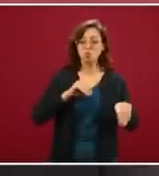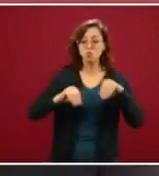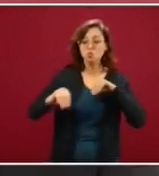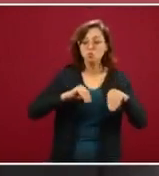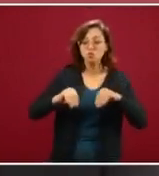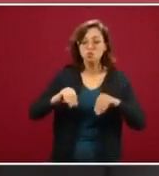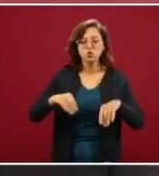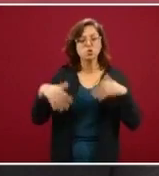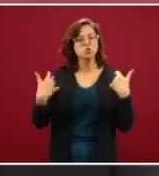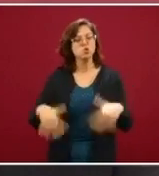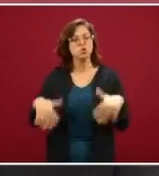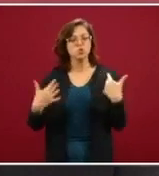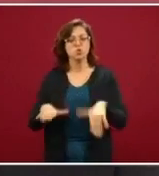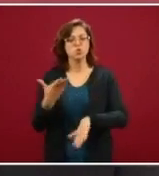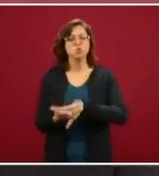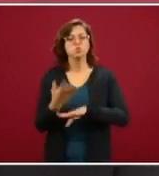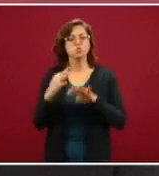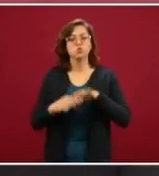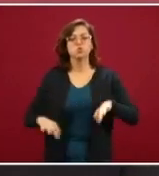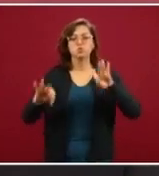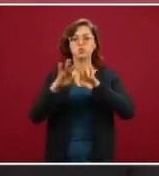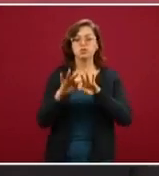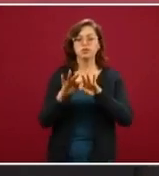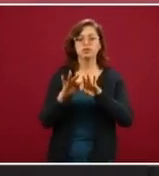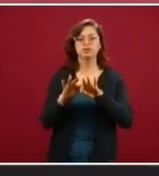reivindicaciones sociales.